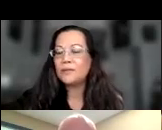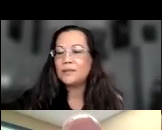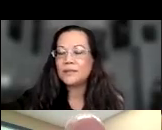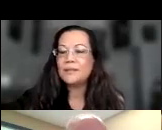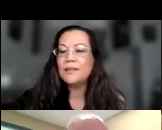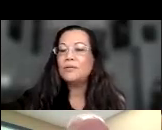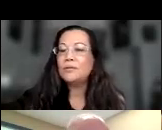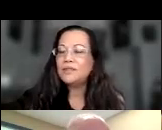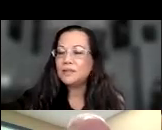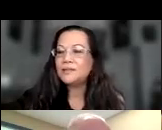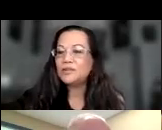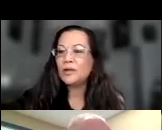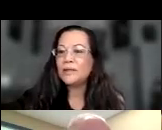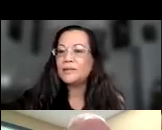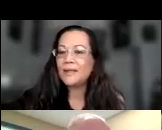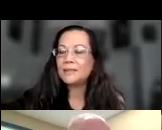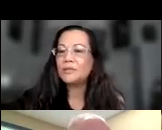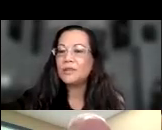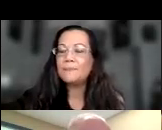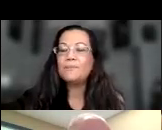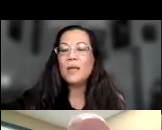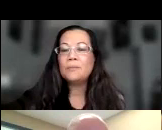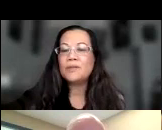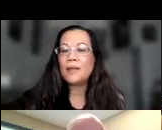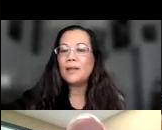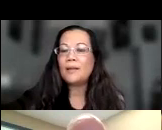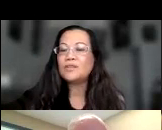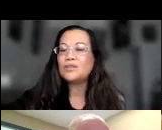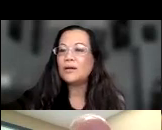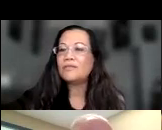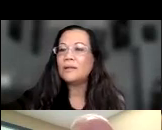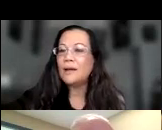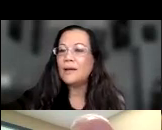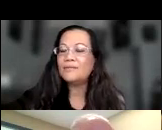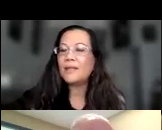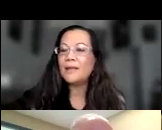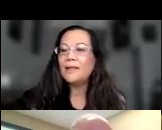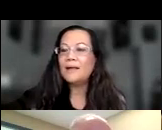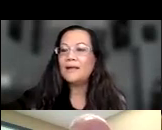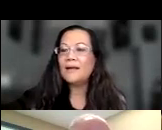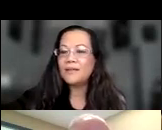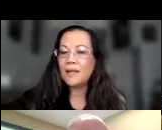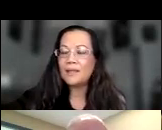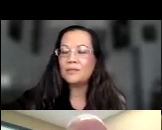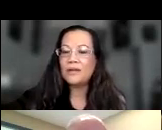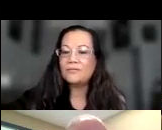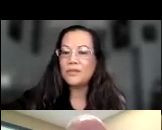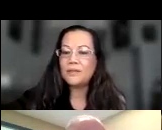la sociedad de Hmong, nos acabamos de comenzar a conectar con ellos,